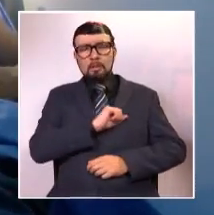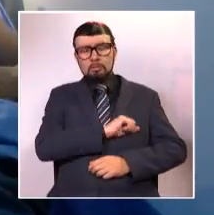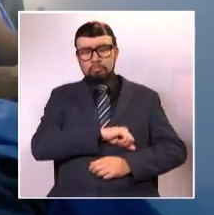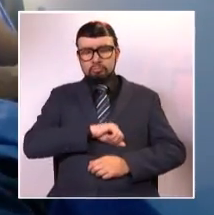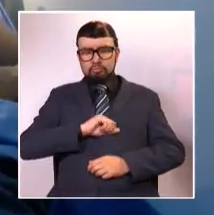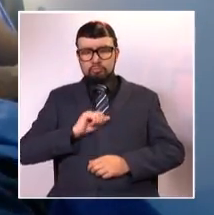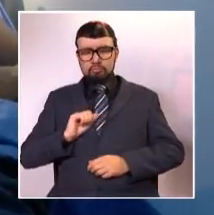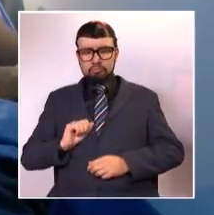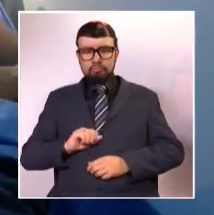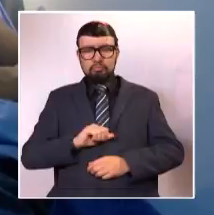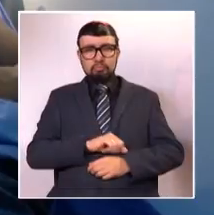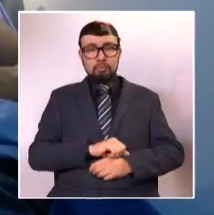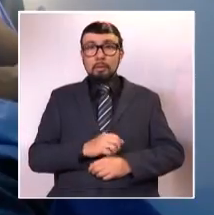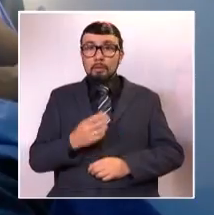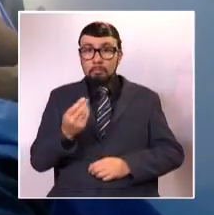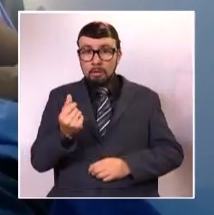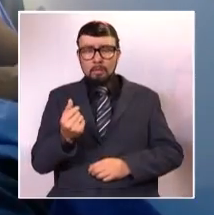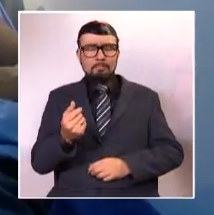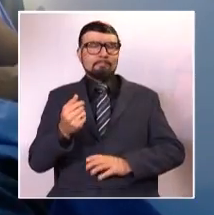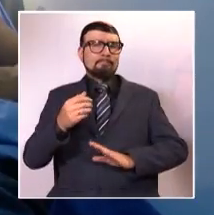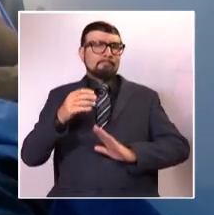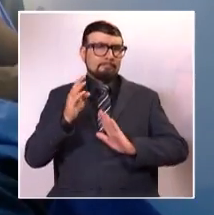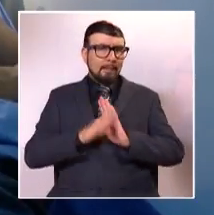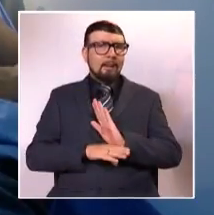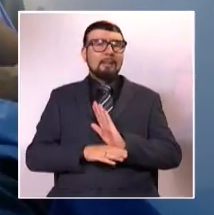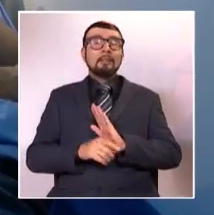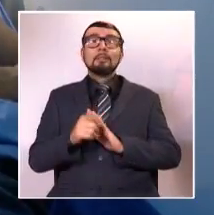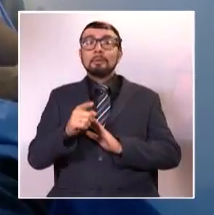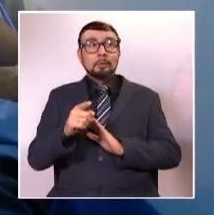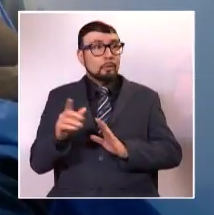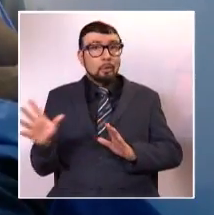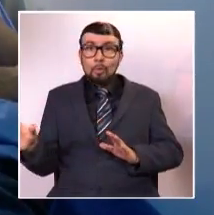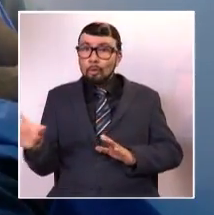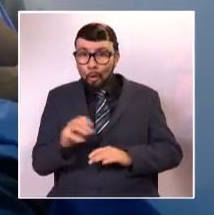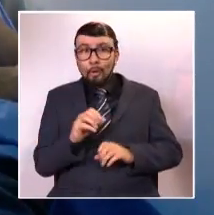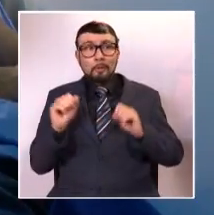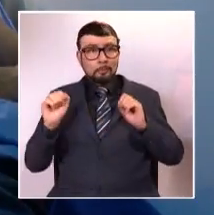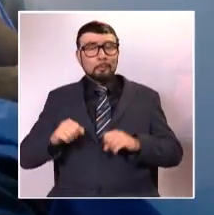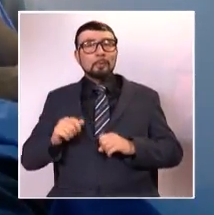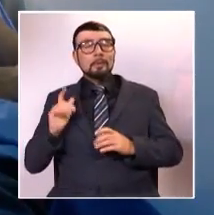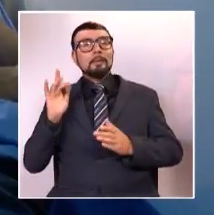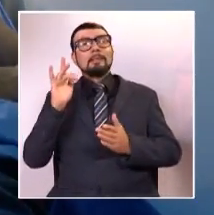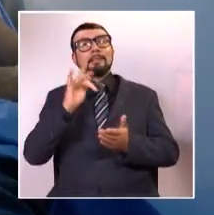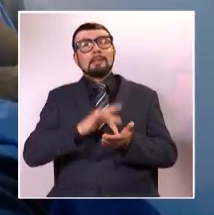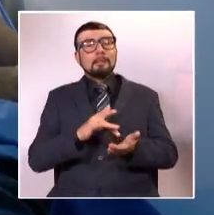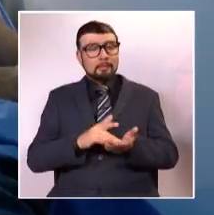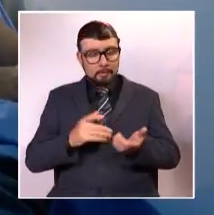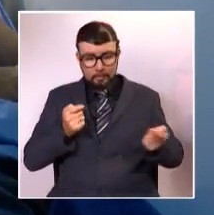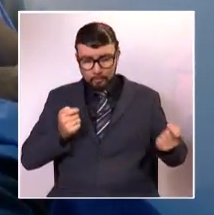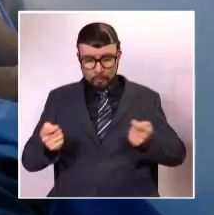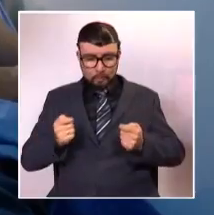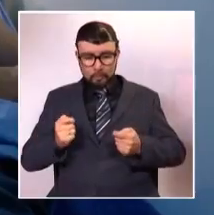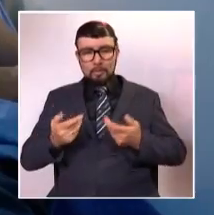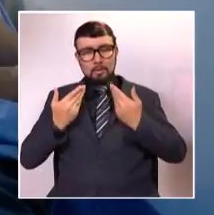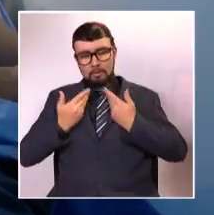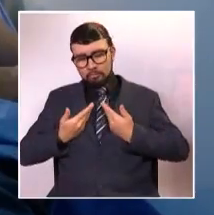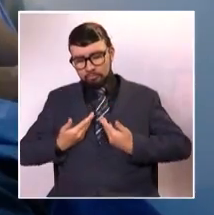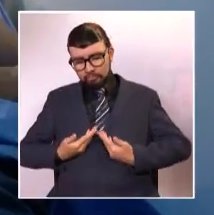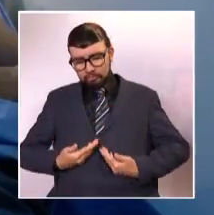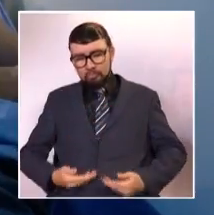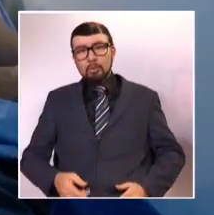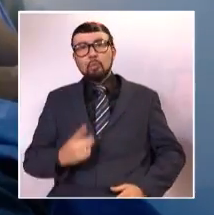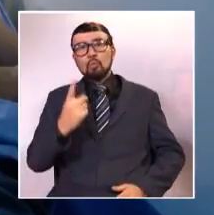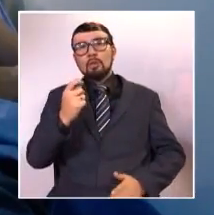lo hacemos a un precio supremamente económico para que todo el mundo tenga la oportunidad de hacerse este barrido siquiera una vez al